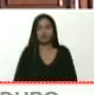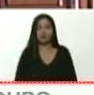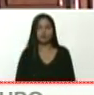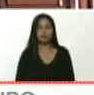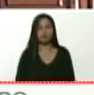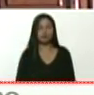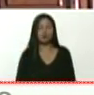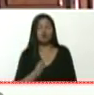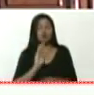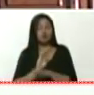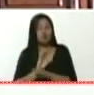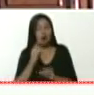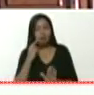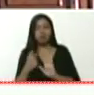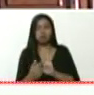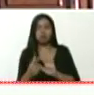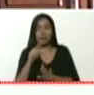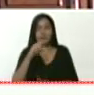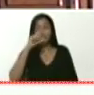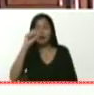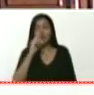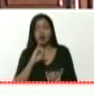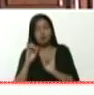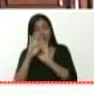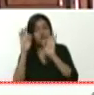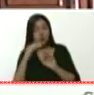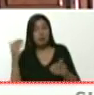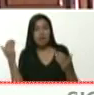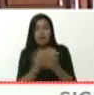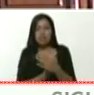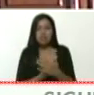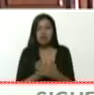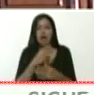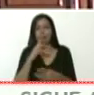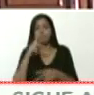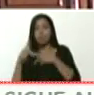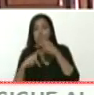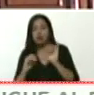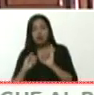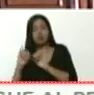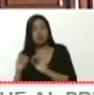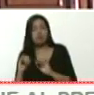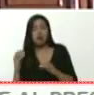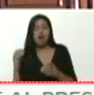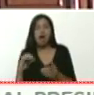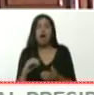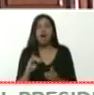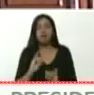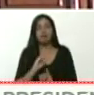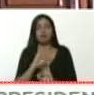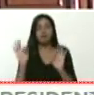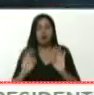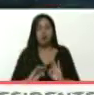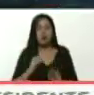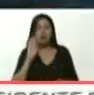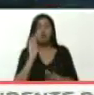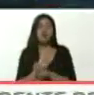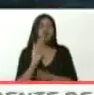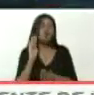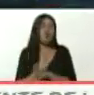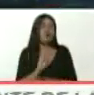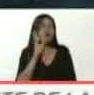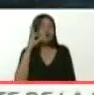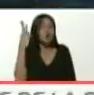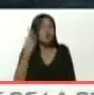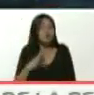Hay cuidado, les aparece un Maduro por allá y les quita el poder político a la oligarquía de Bogotá. Cuidado.